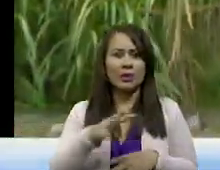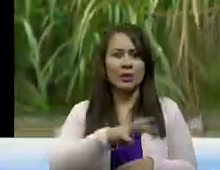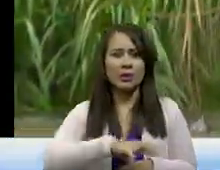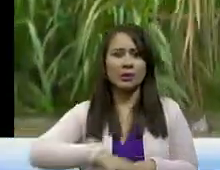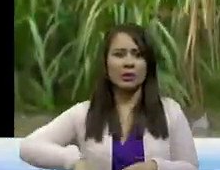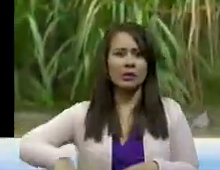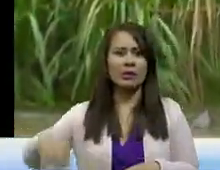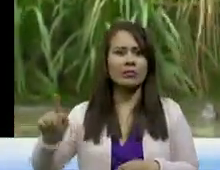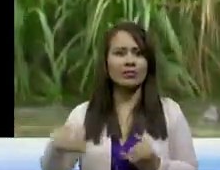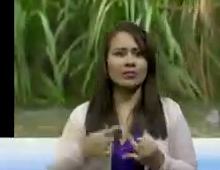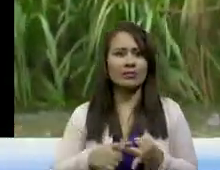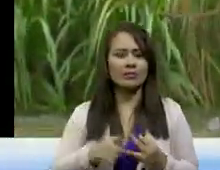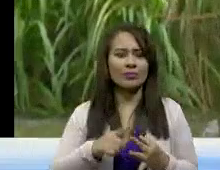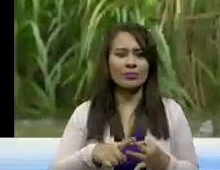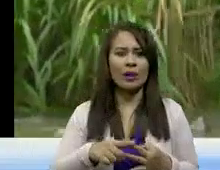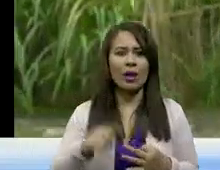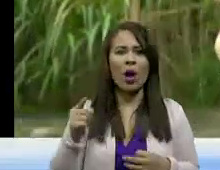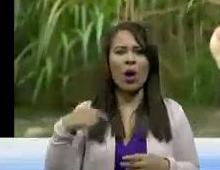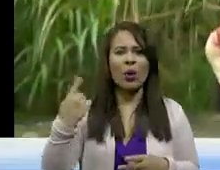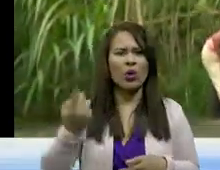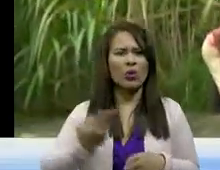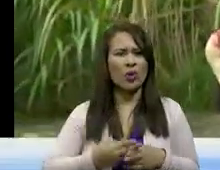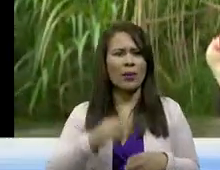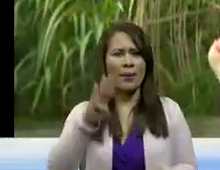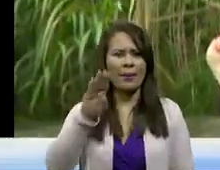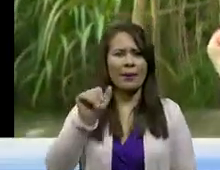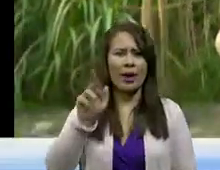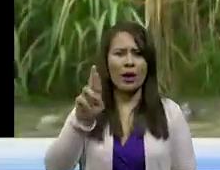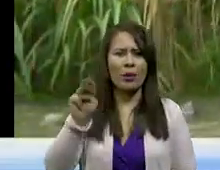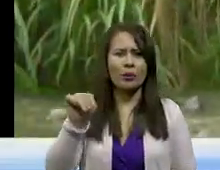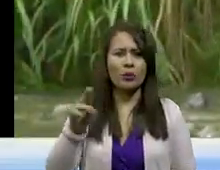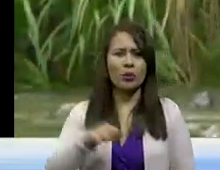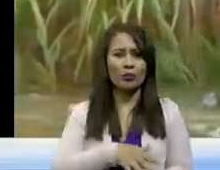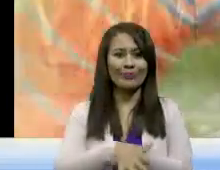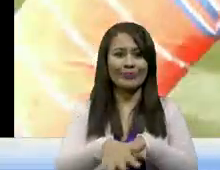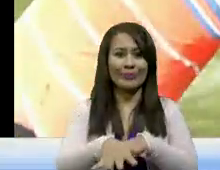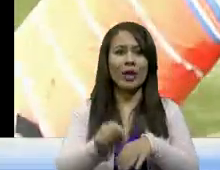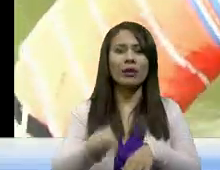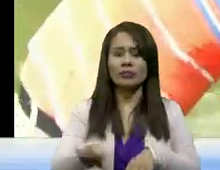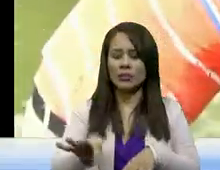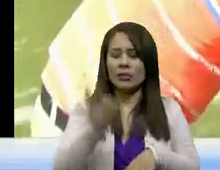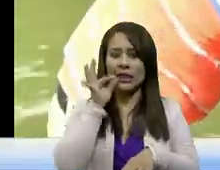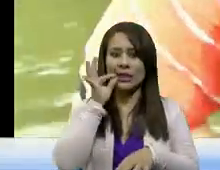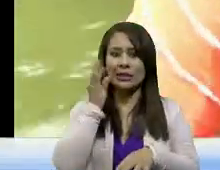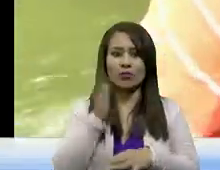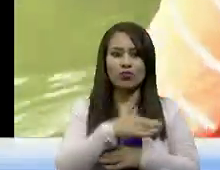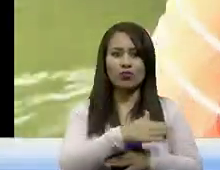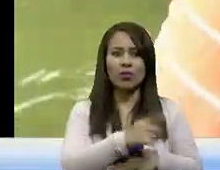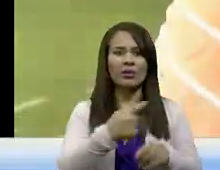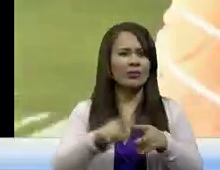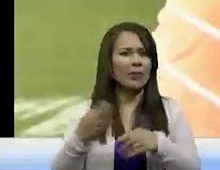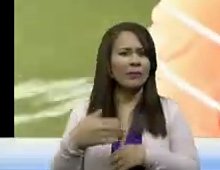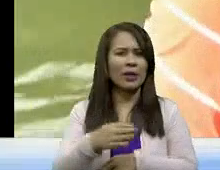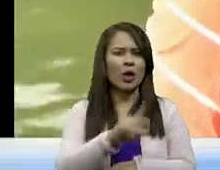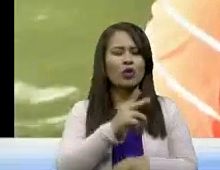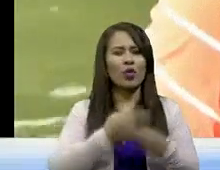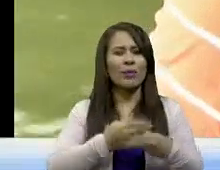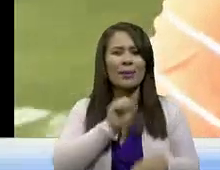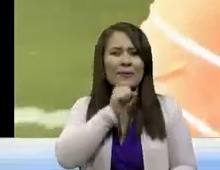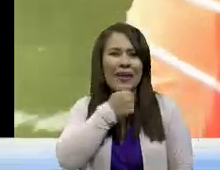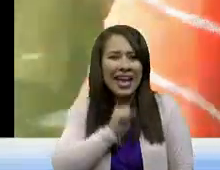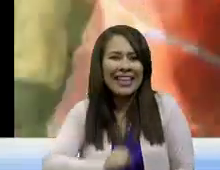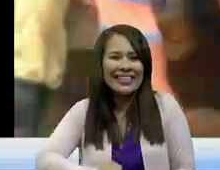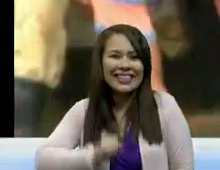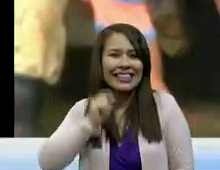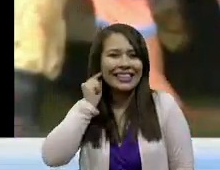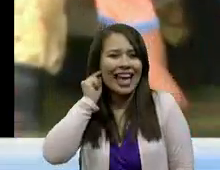guaija, el barbudo, supuestamente también hay aquí en este río. Y también hay unos pescados que le dicen viejitas, que son unas